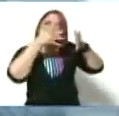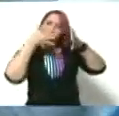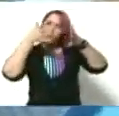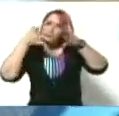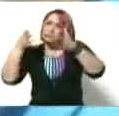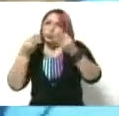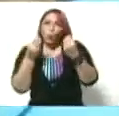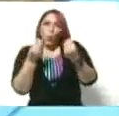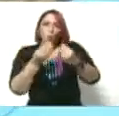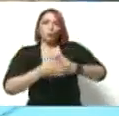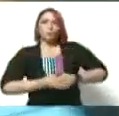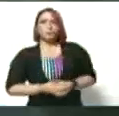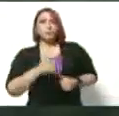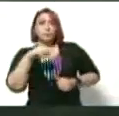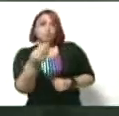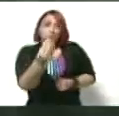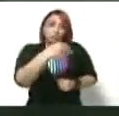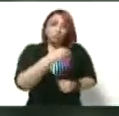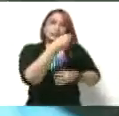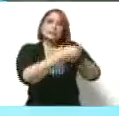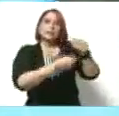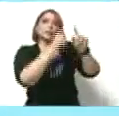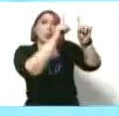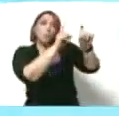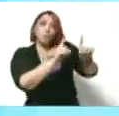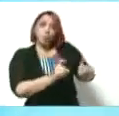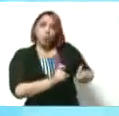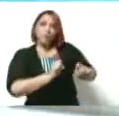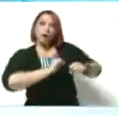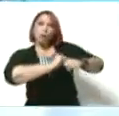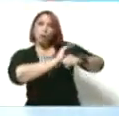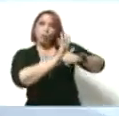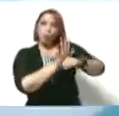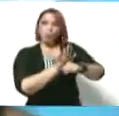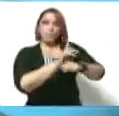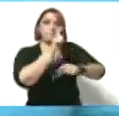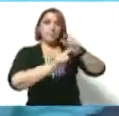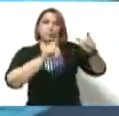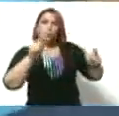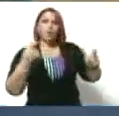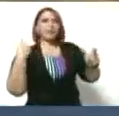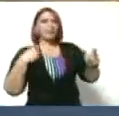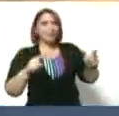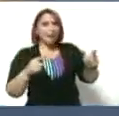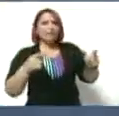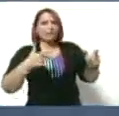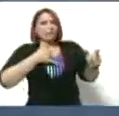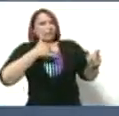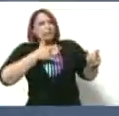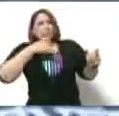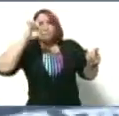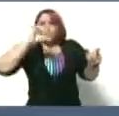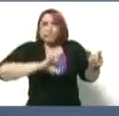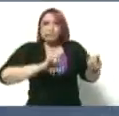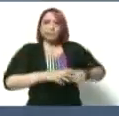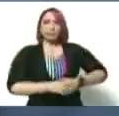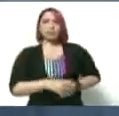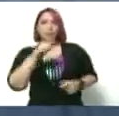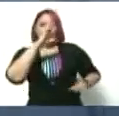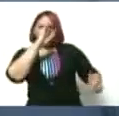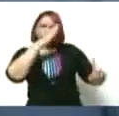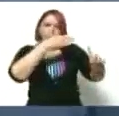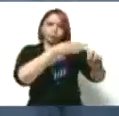además se hizo pruebas de kobe a personas que tienen síntomas y también aguardamos